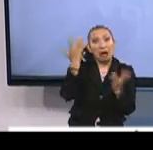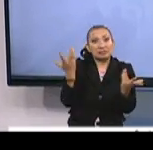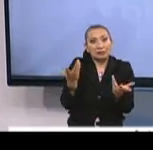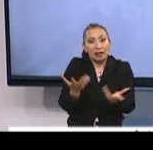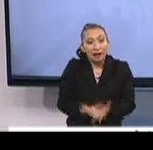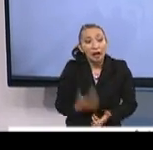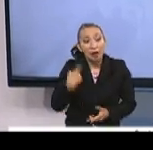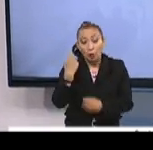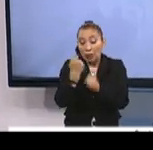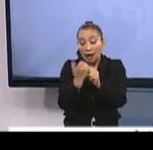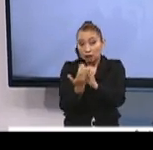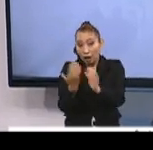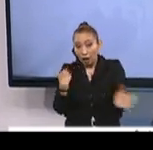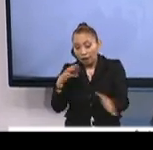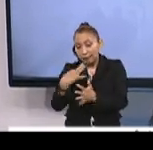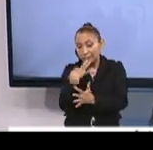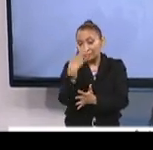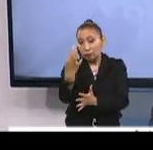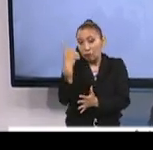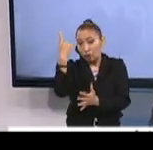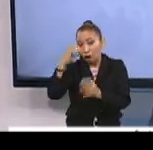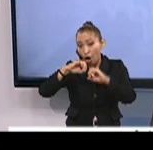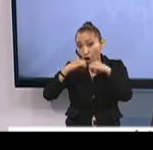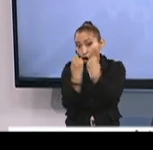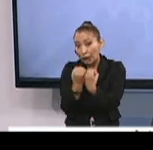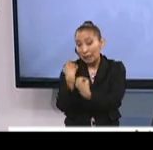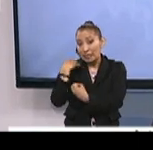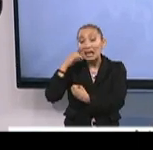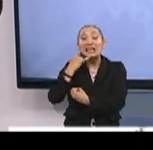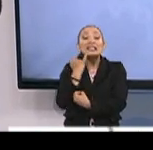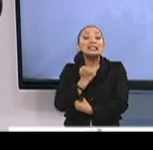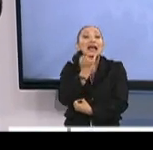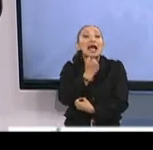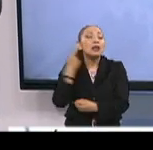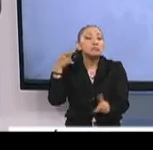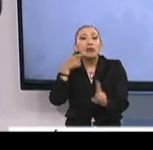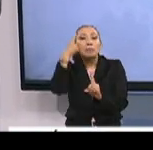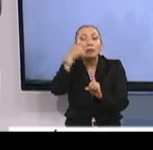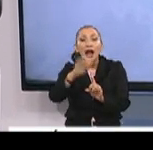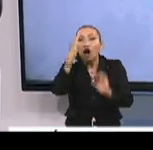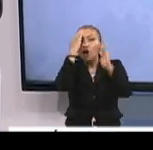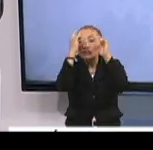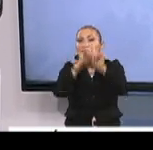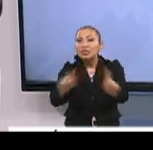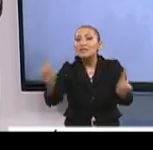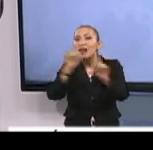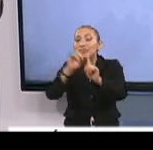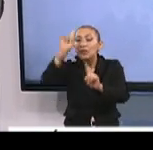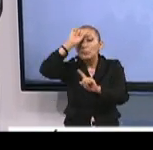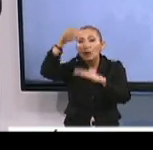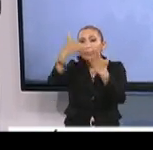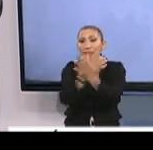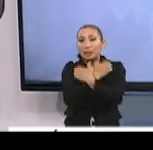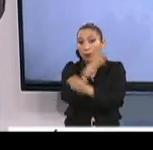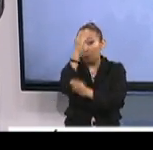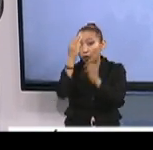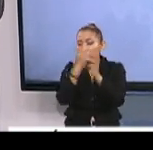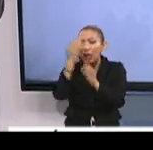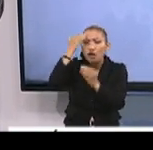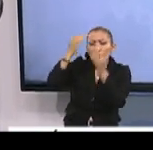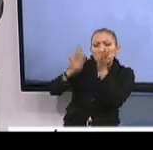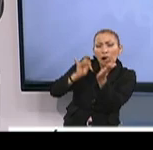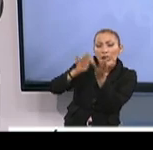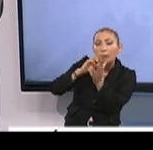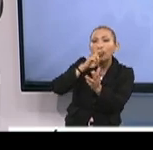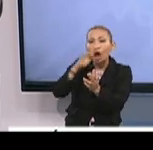lograr. Y el año pasado fuimos seleccionados por una organización de Israel con el objetivo de conocer diferentes propuestas educativas a nivel mundial y